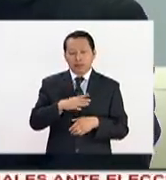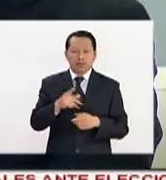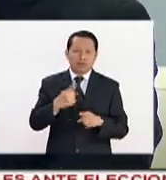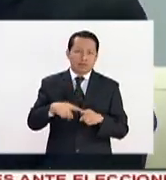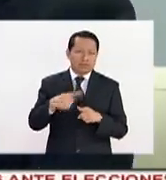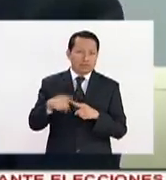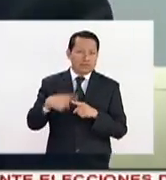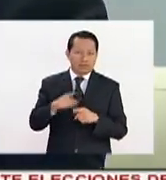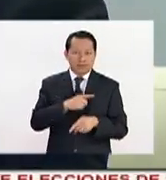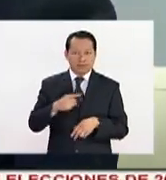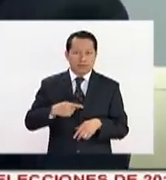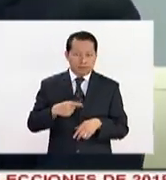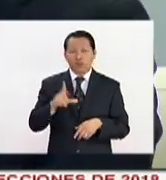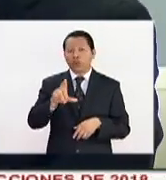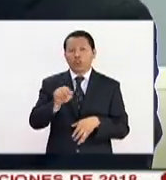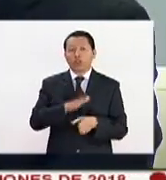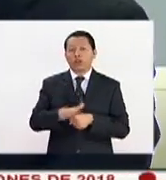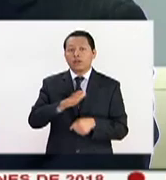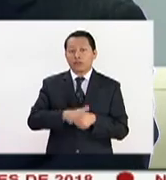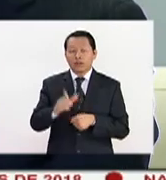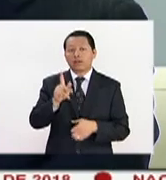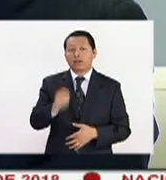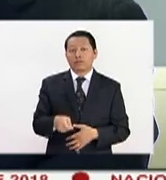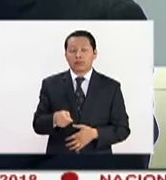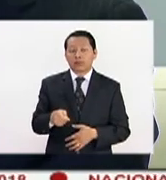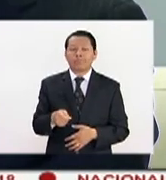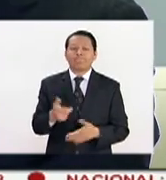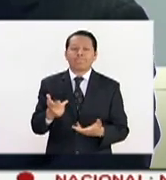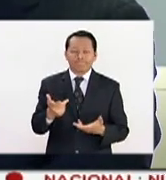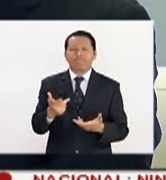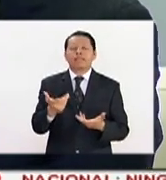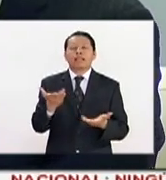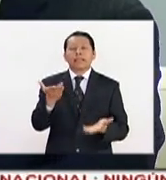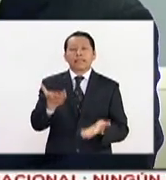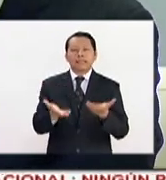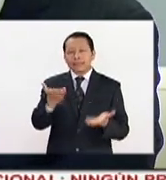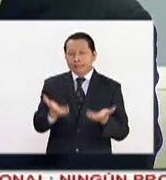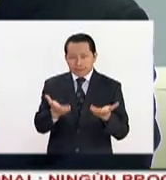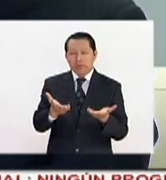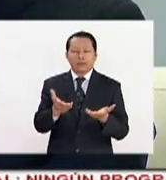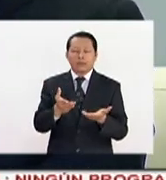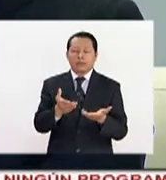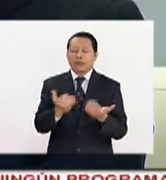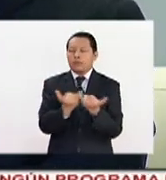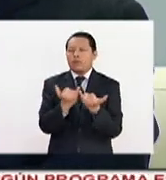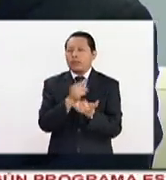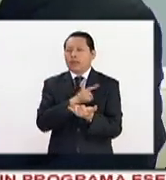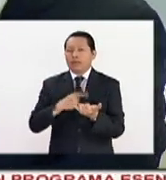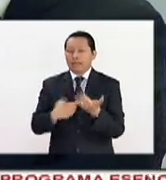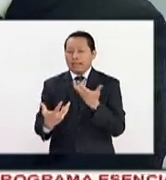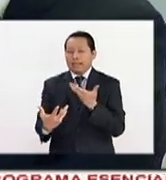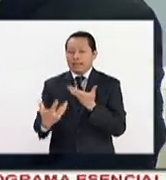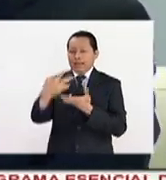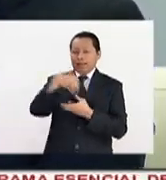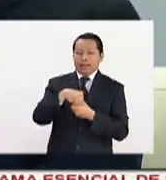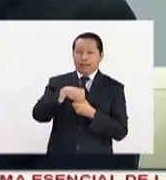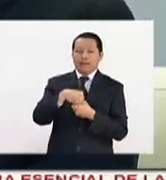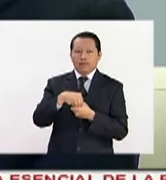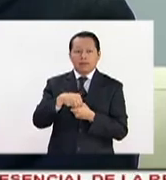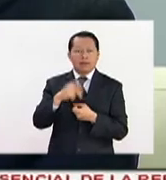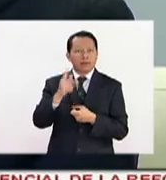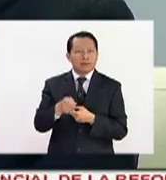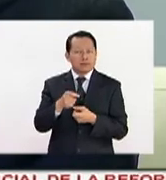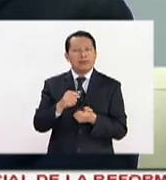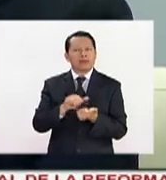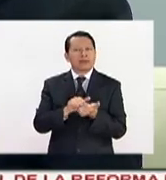geografías. Y no es suficiente que el crecimiento sea balanceado, tiene además que ser un crecimiento incluyente, tiene que ser un crecimiento que se